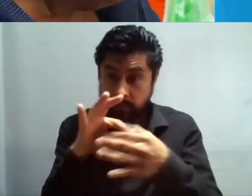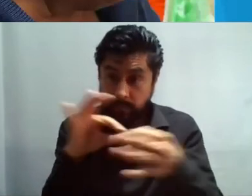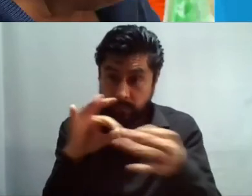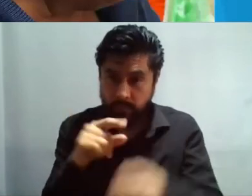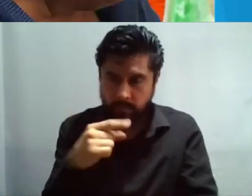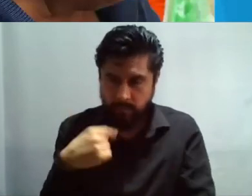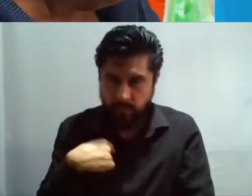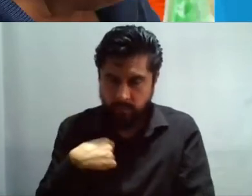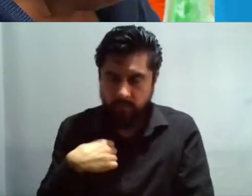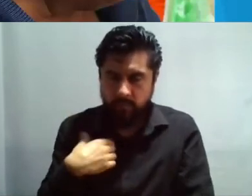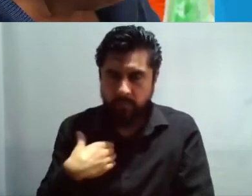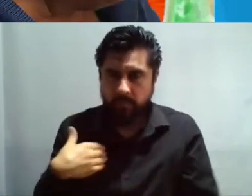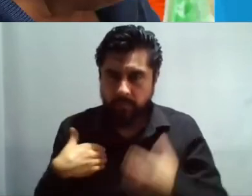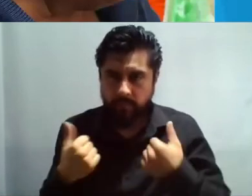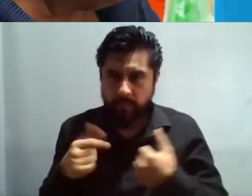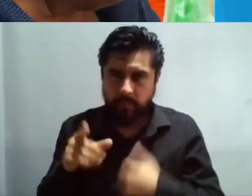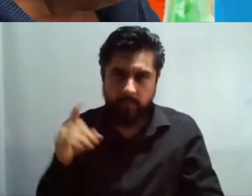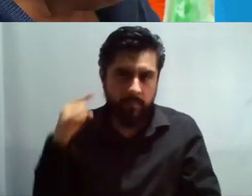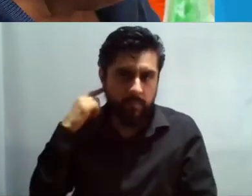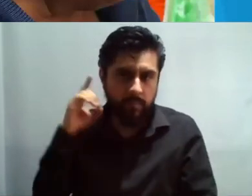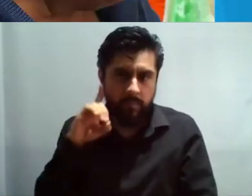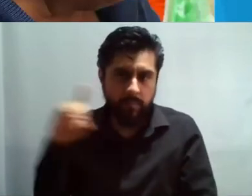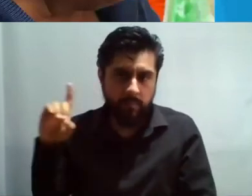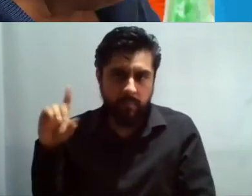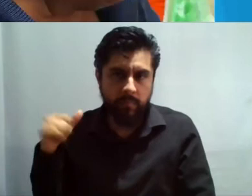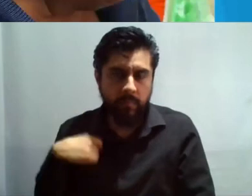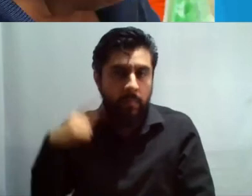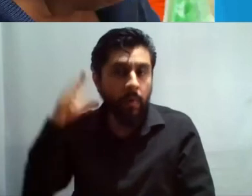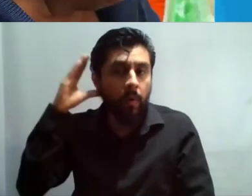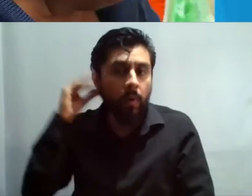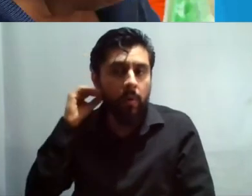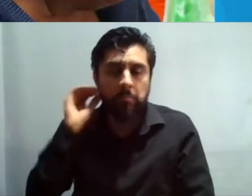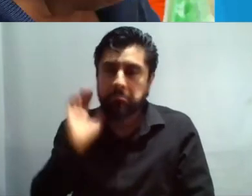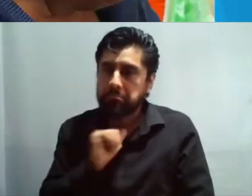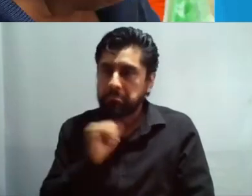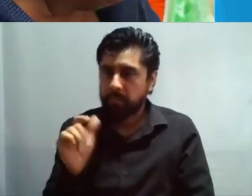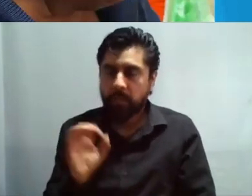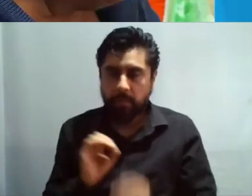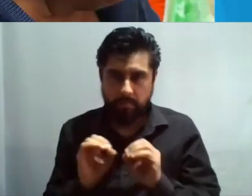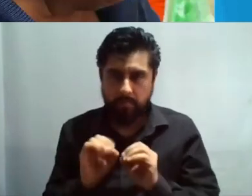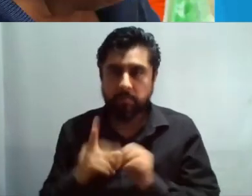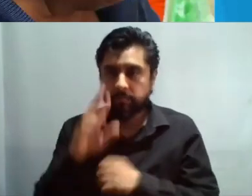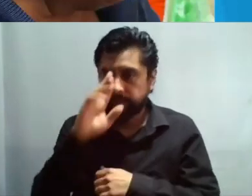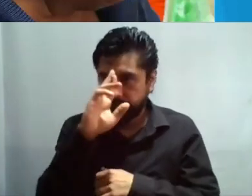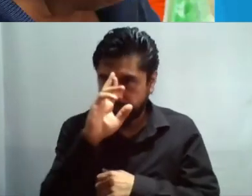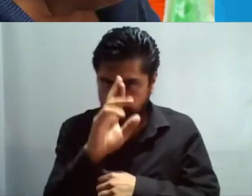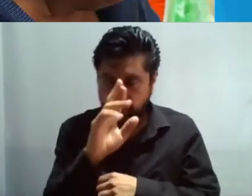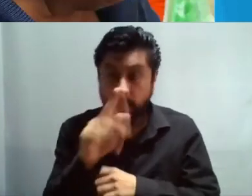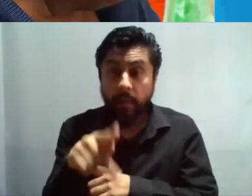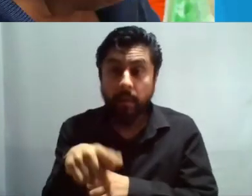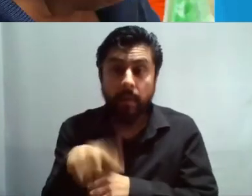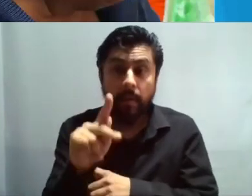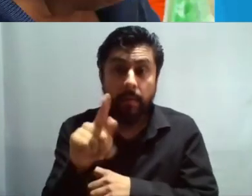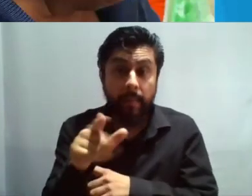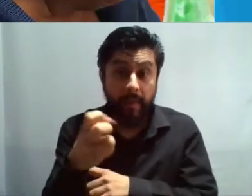comprendo que es un oído derecho, comprendo que de su oído derecho no escuche, lo comprendo y lo respeto por supuesto, pero no es